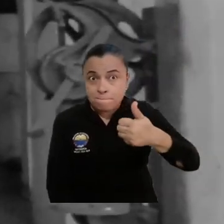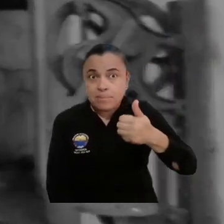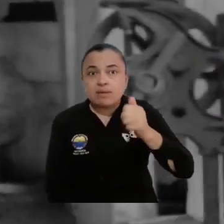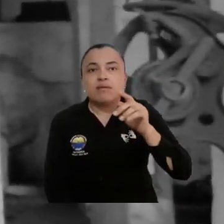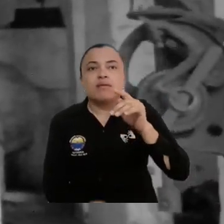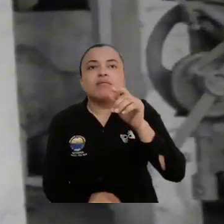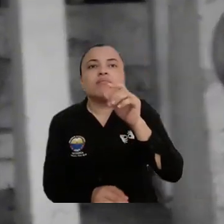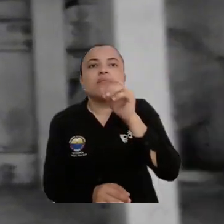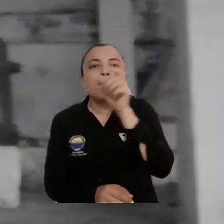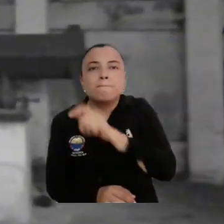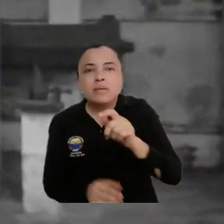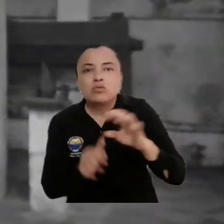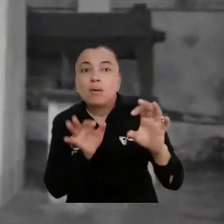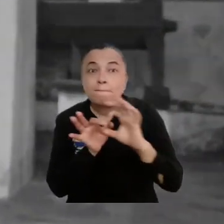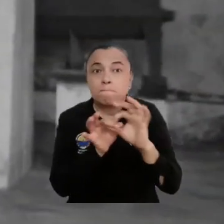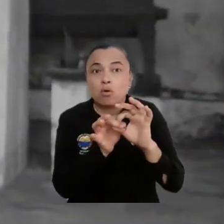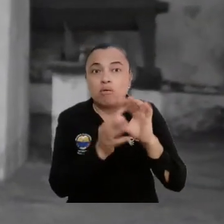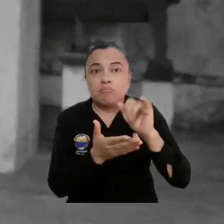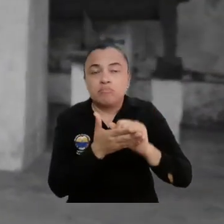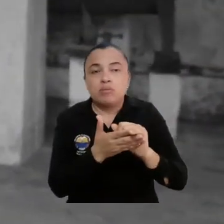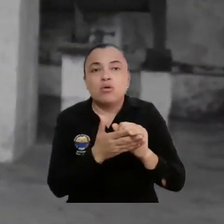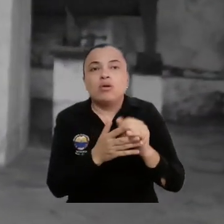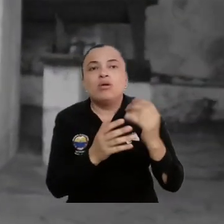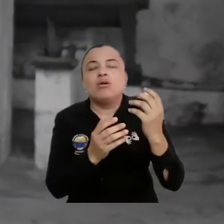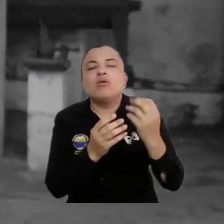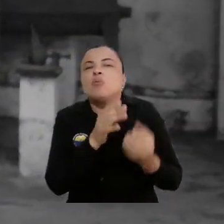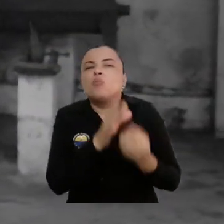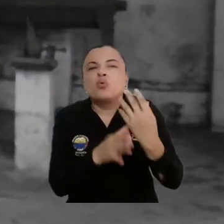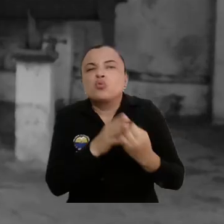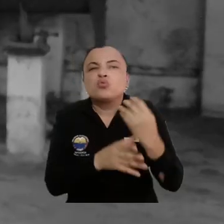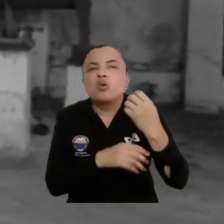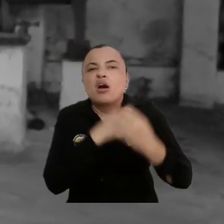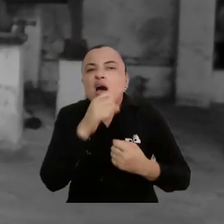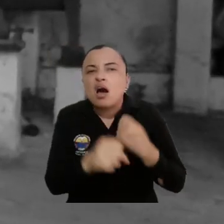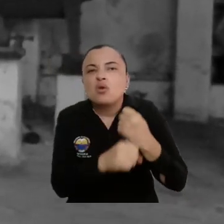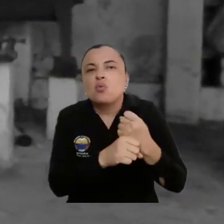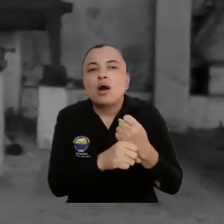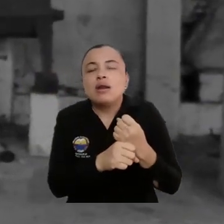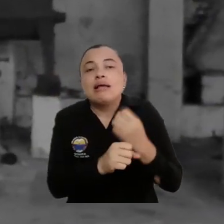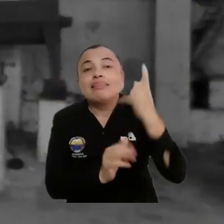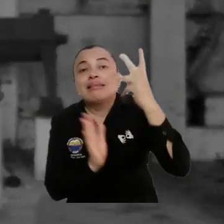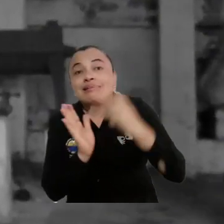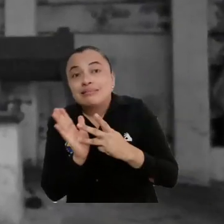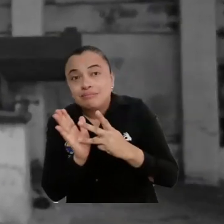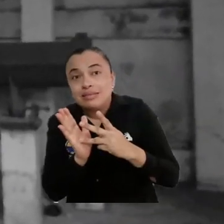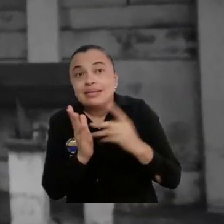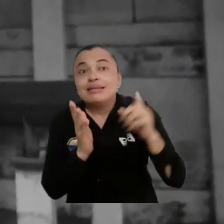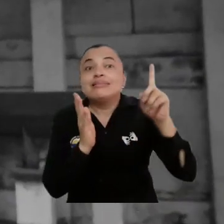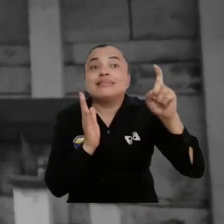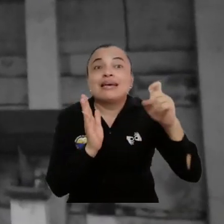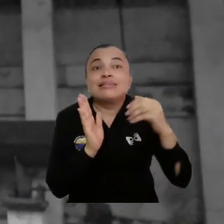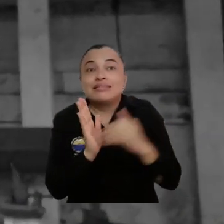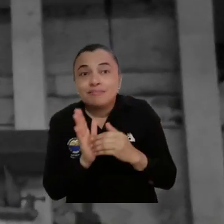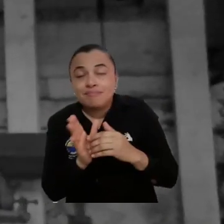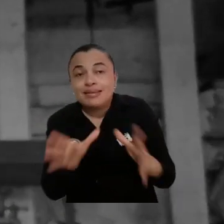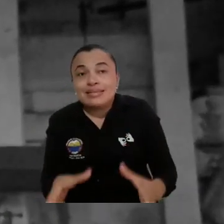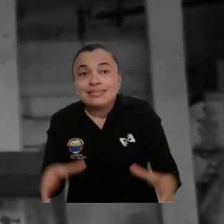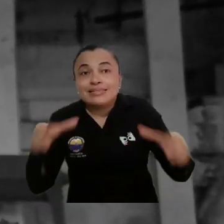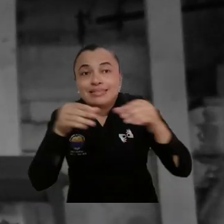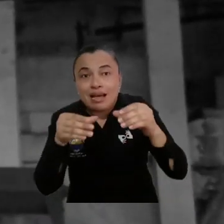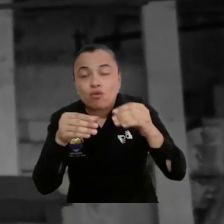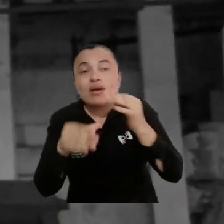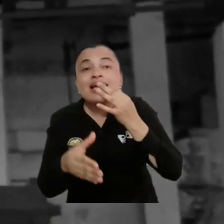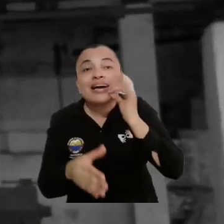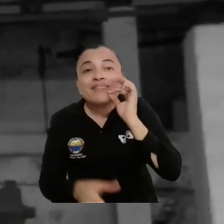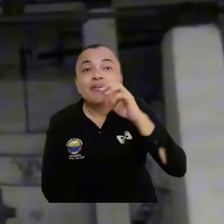hacienda estiman que su producción anual rondaba entre los 3.000 y los 6.000 sacos de café pergamino, dependiendo